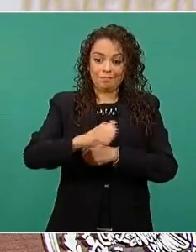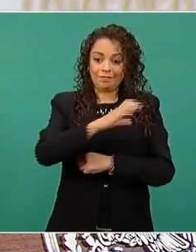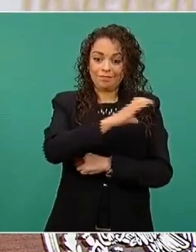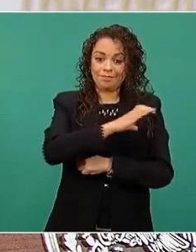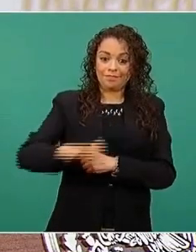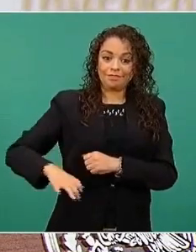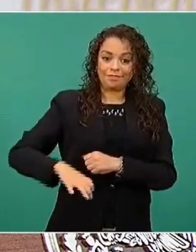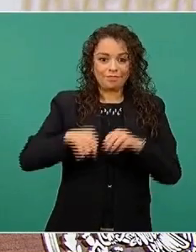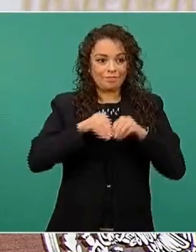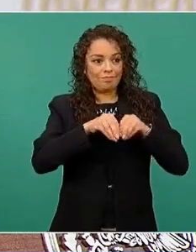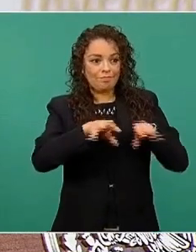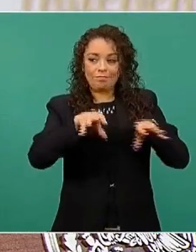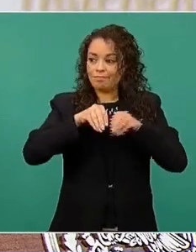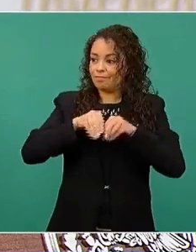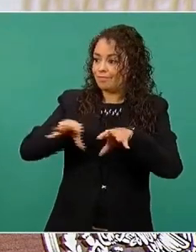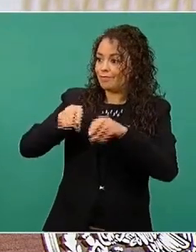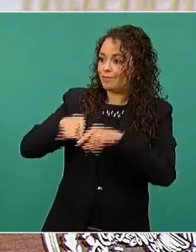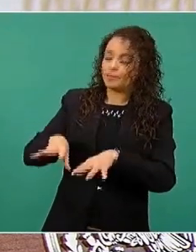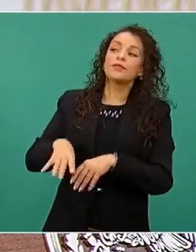el presidente Trump,